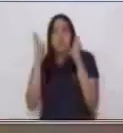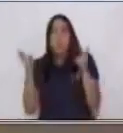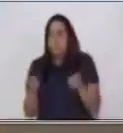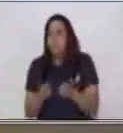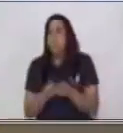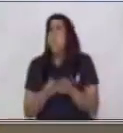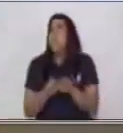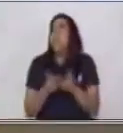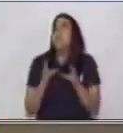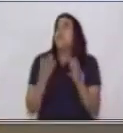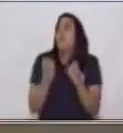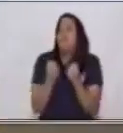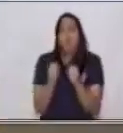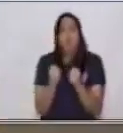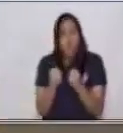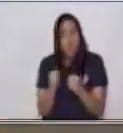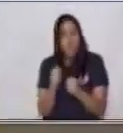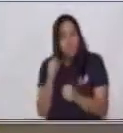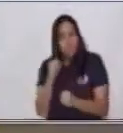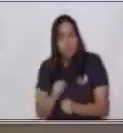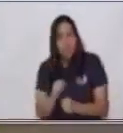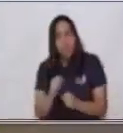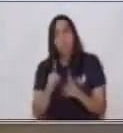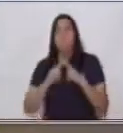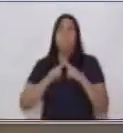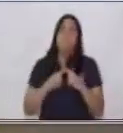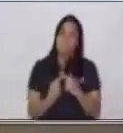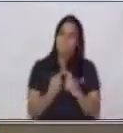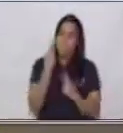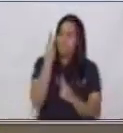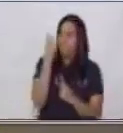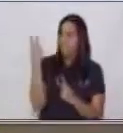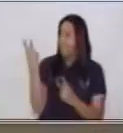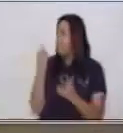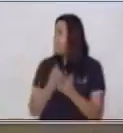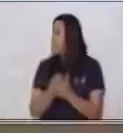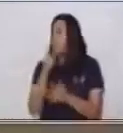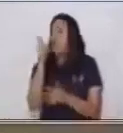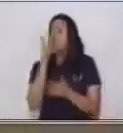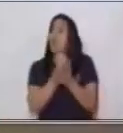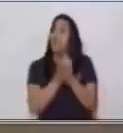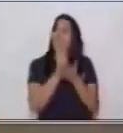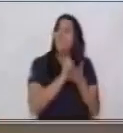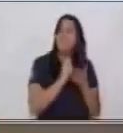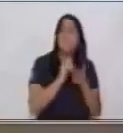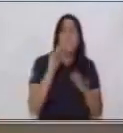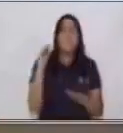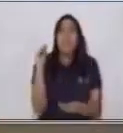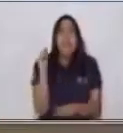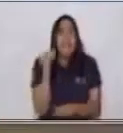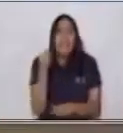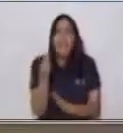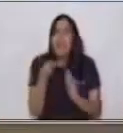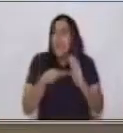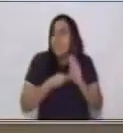qué hacemos los resúmenes. Entonces comencemos. Escribe, ¿qué crees tú que es un